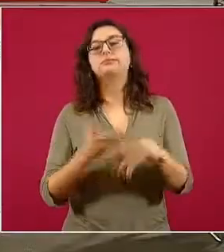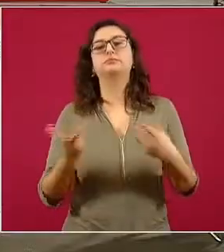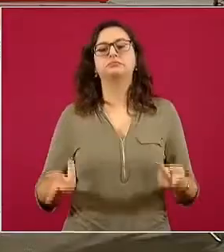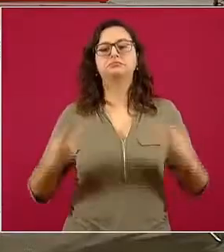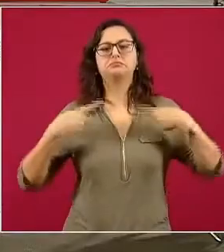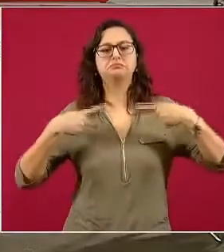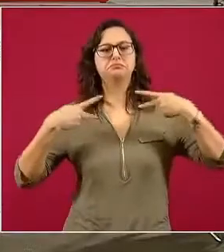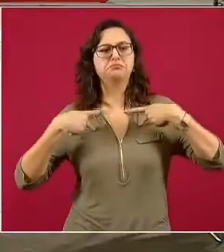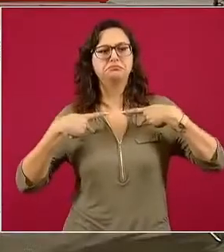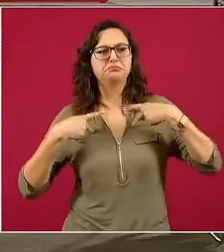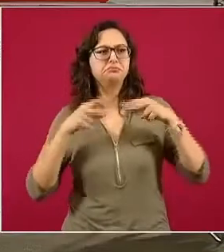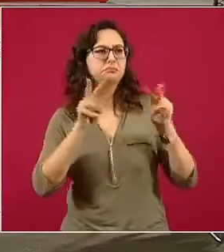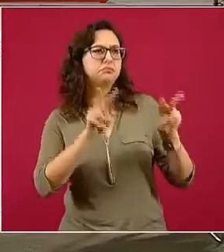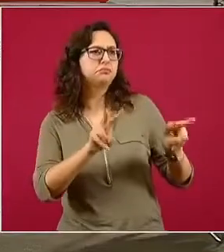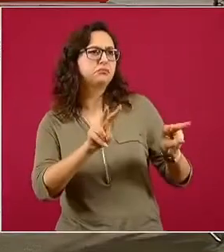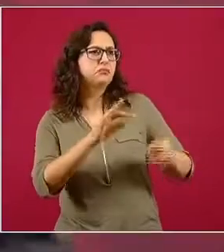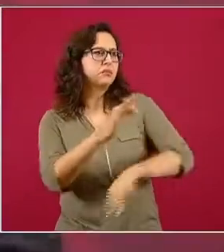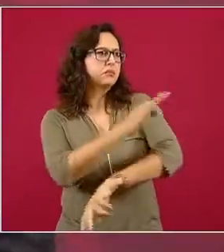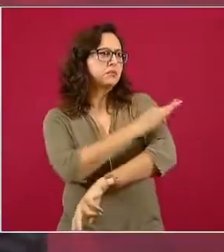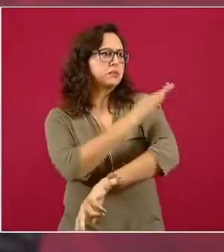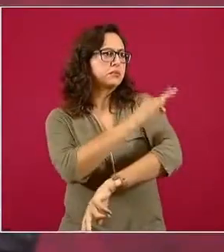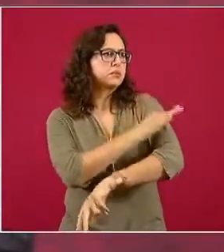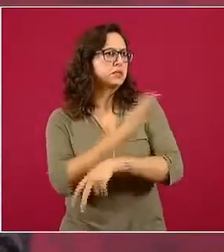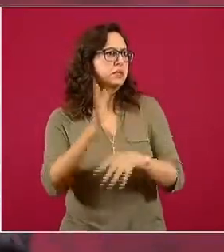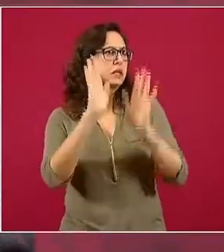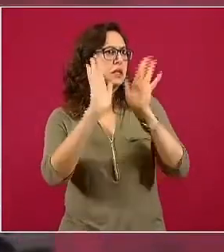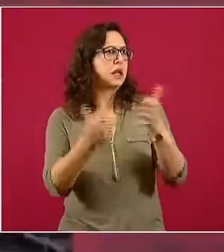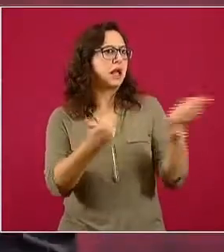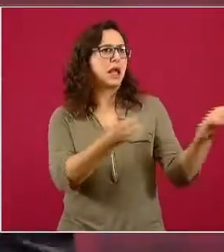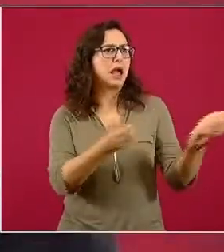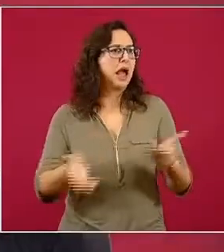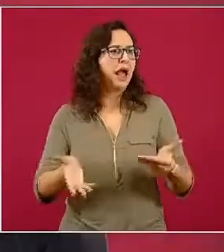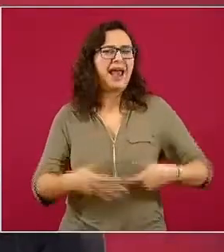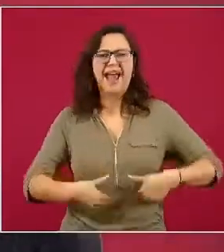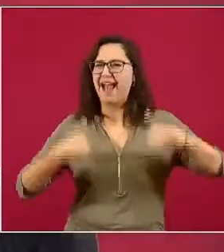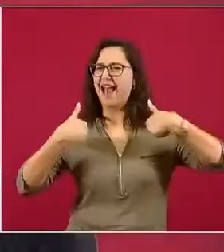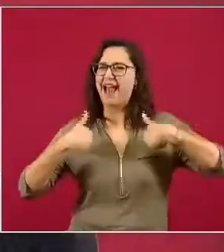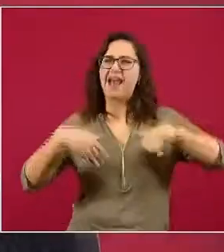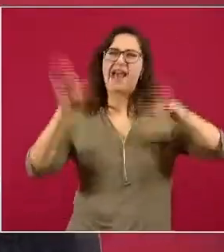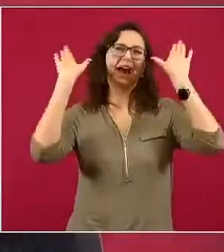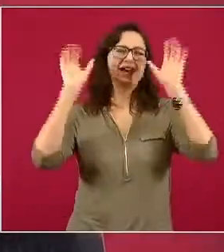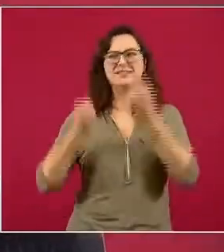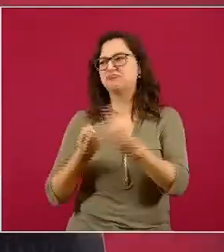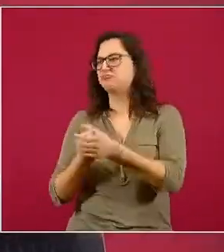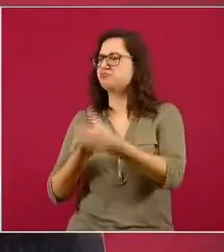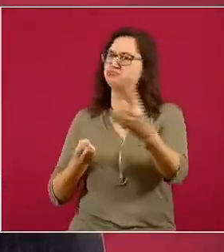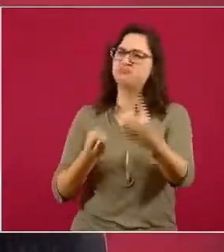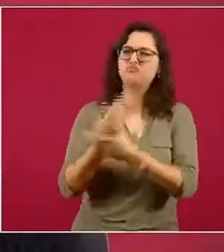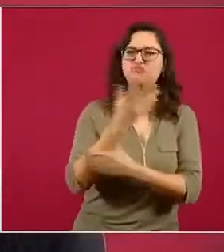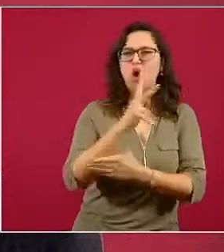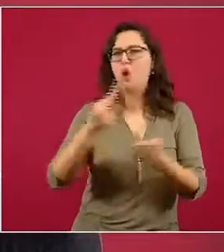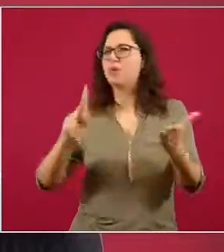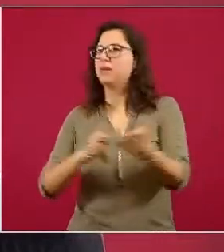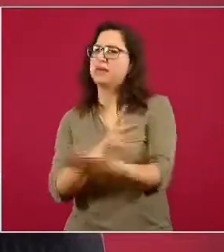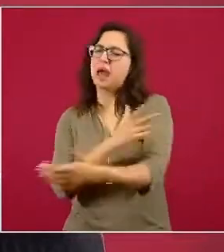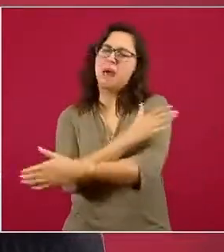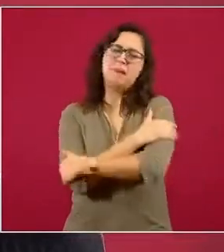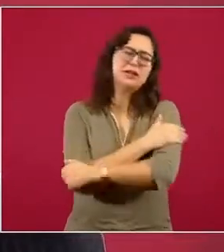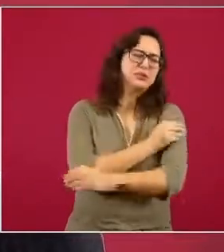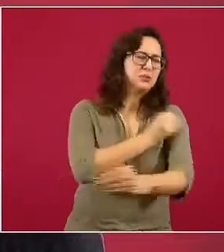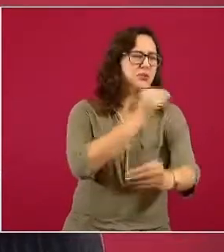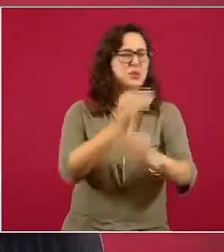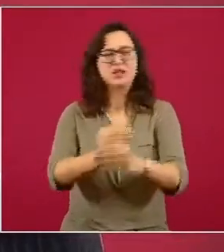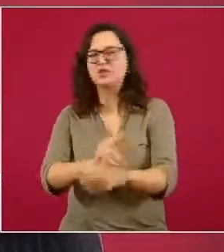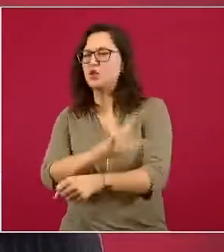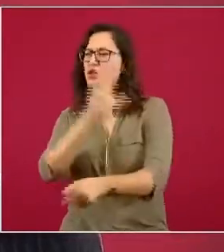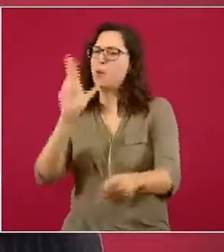olvidémonos, salgamos a la calle, besémonos, abracémonos y volvamos a la normalidad. Todavía no, ya